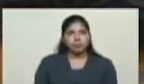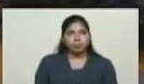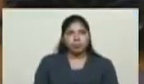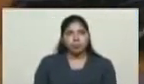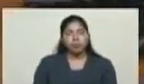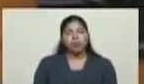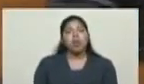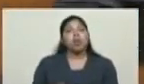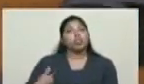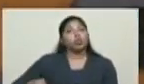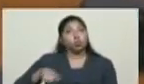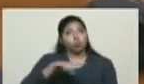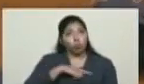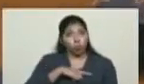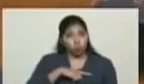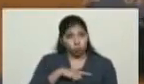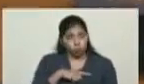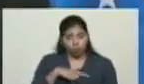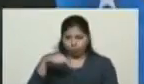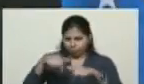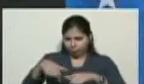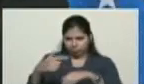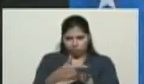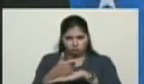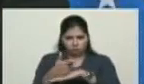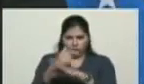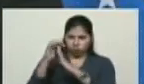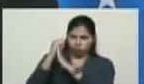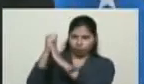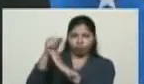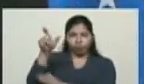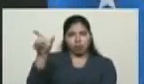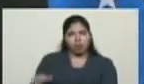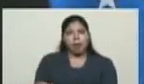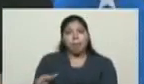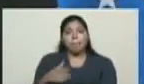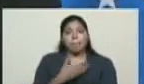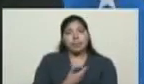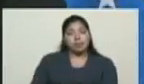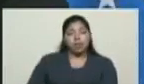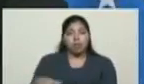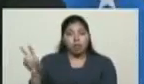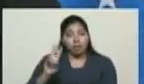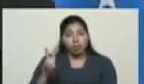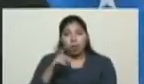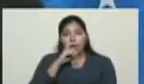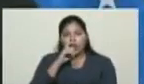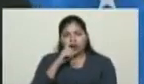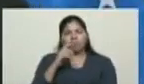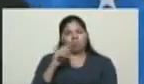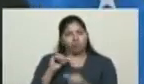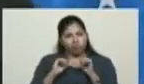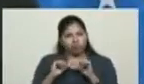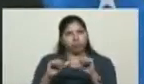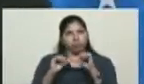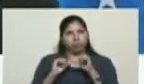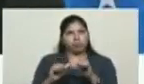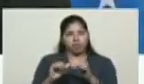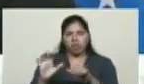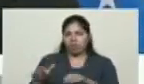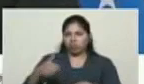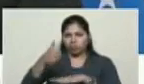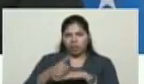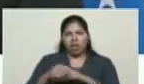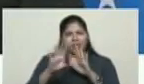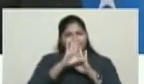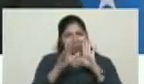Nosotros, nuestro gobierno que dirige el presidente Nicolás Maduro Moros, vamos a seguir ejerciendo la autoridad